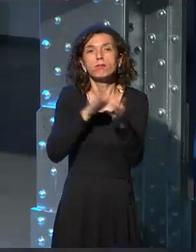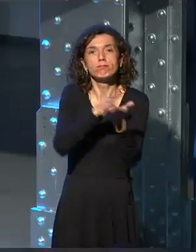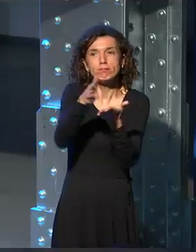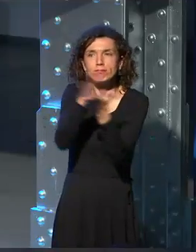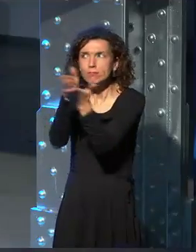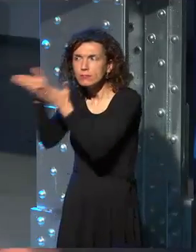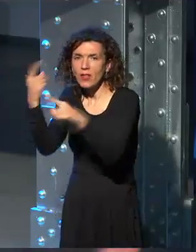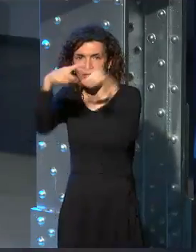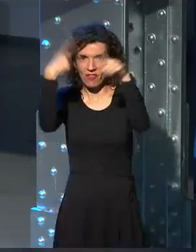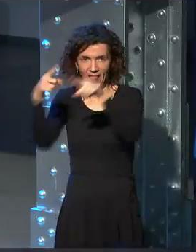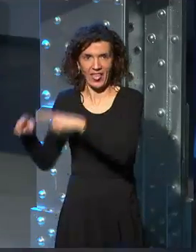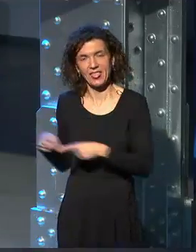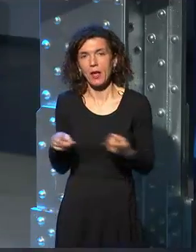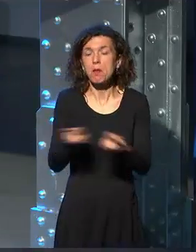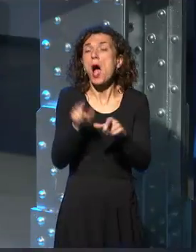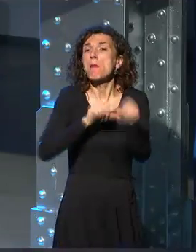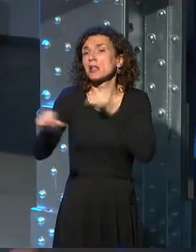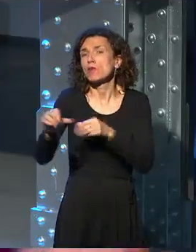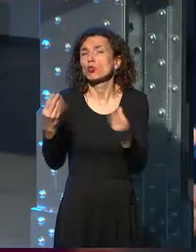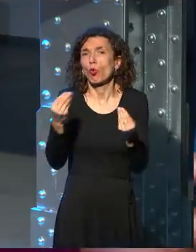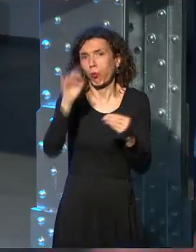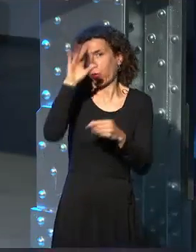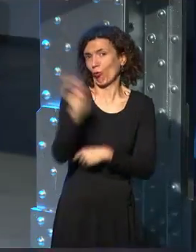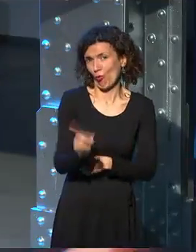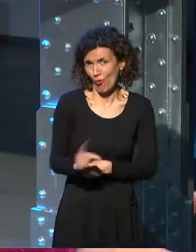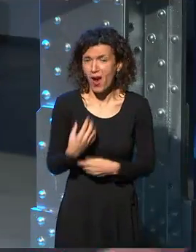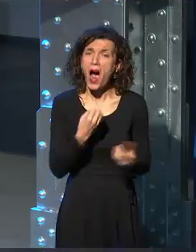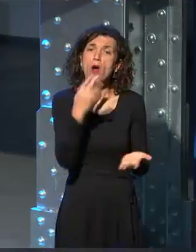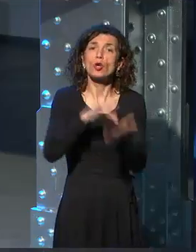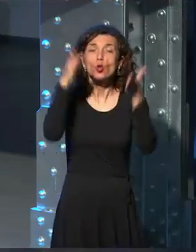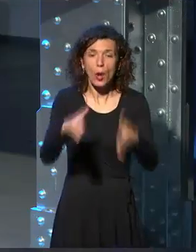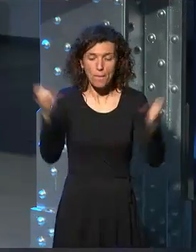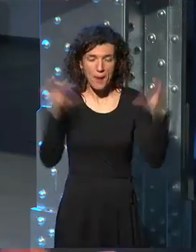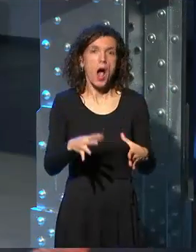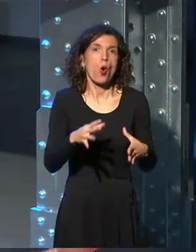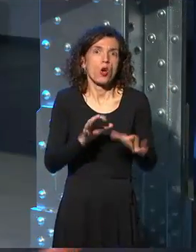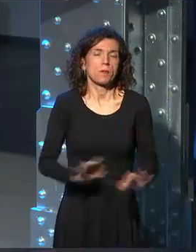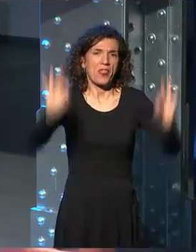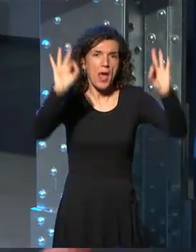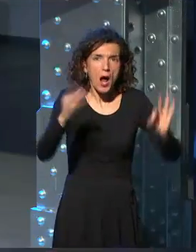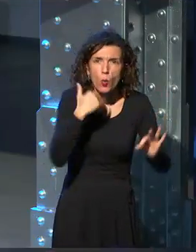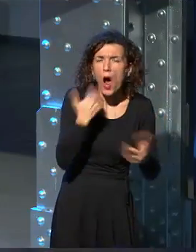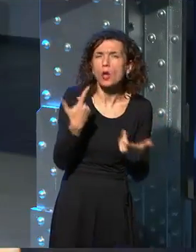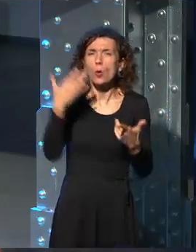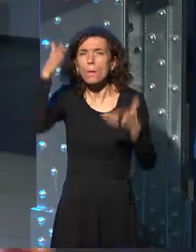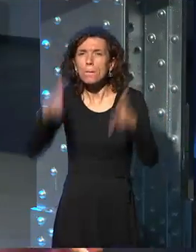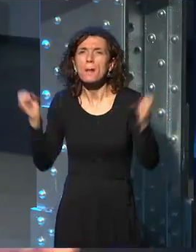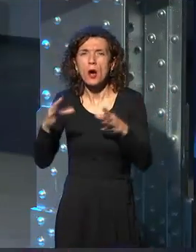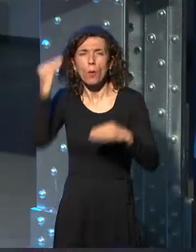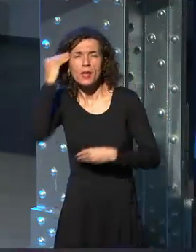ya no nos sorprendía tanto. Pues siempre hay algún mago, siempre hay la excepción del mago que piensa que